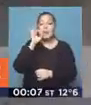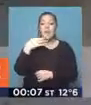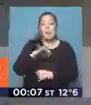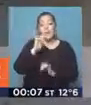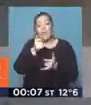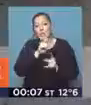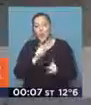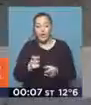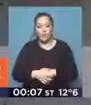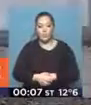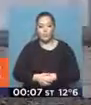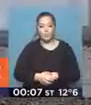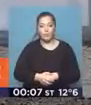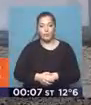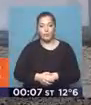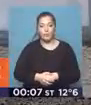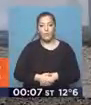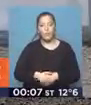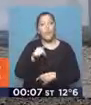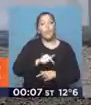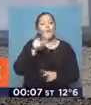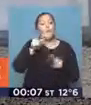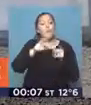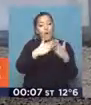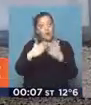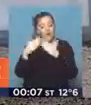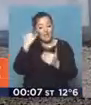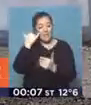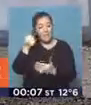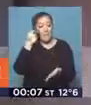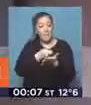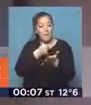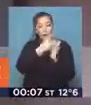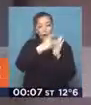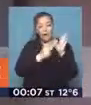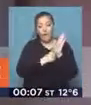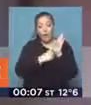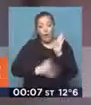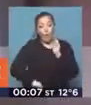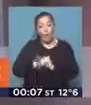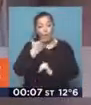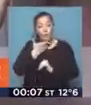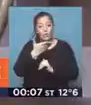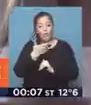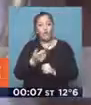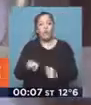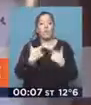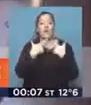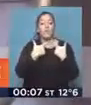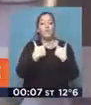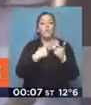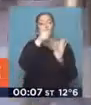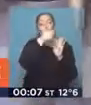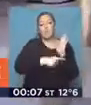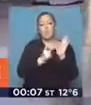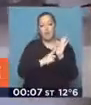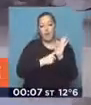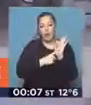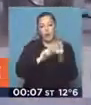mientras tanto los clientes residenciales que ya pagaron las facturas con aumento recibirán notas de crédito